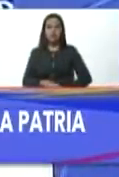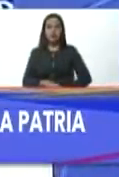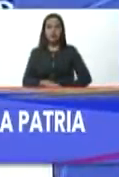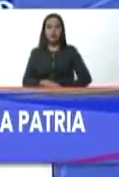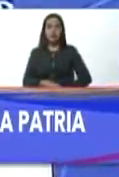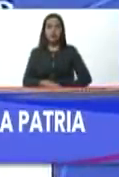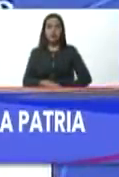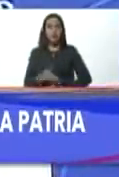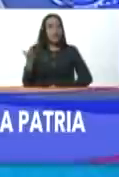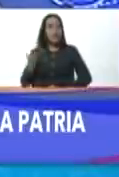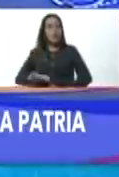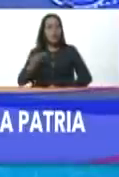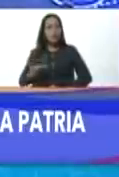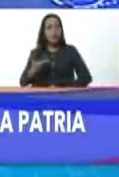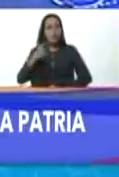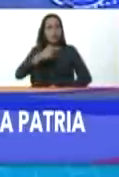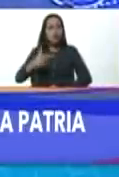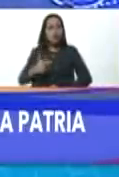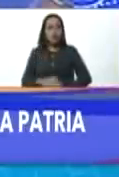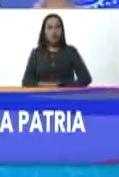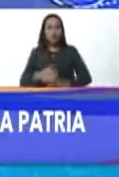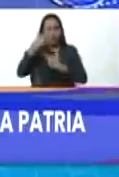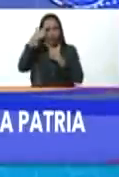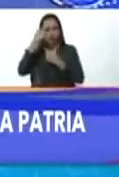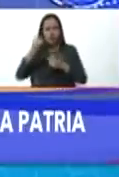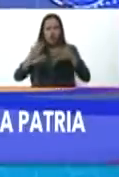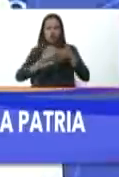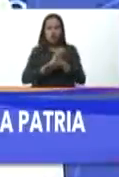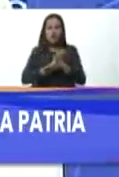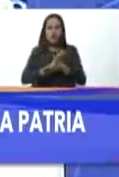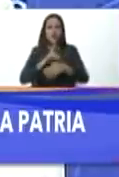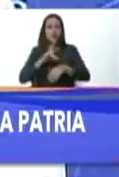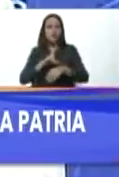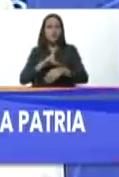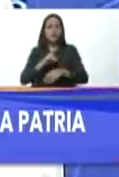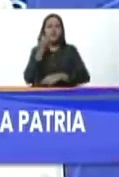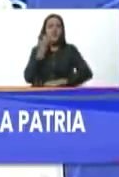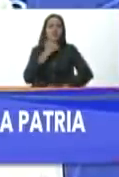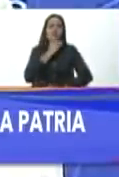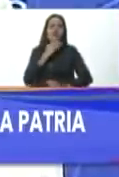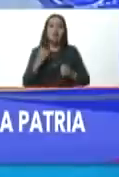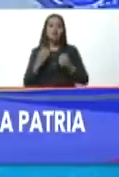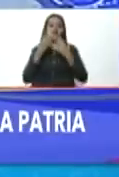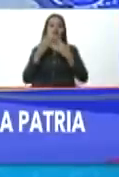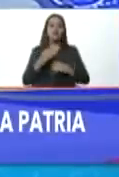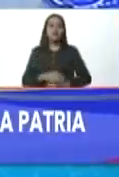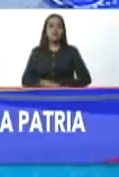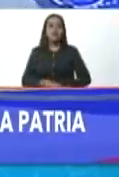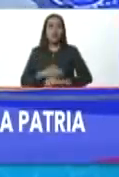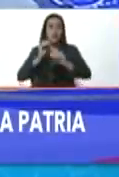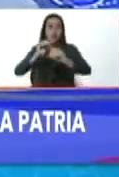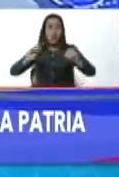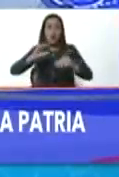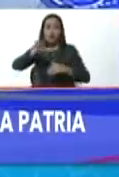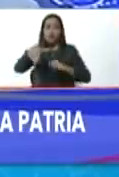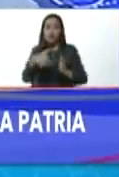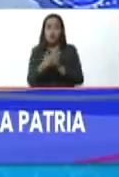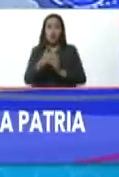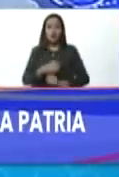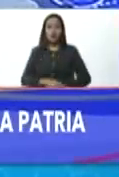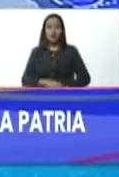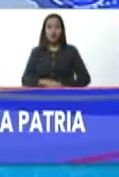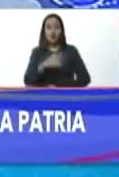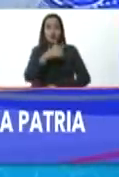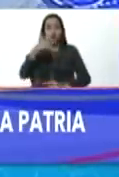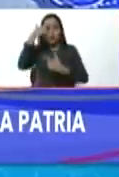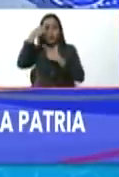Tenemos importantes expertos, virólogos. Así los llaman, ¿verdad? Virólogos. Yo le hago un llamado a todo el gremio de los